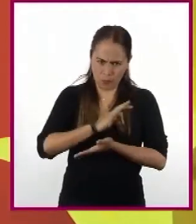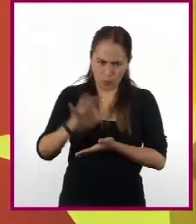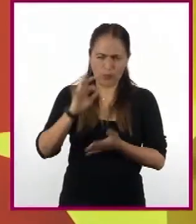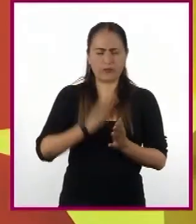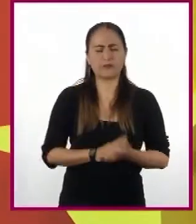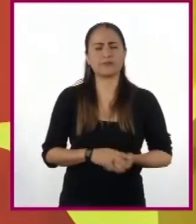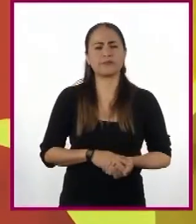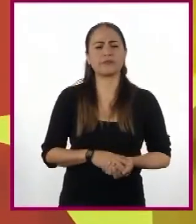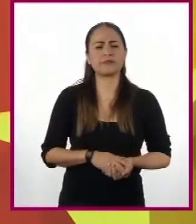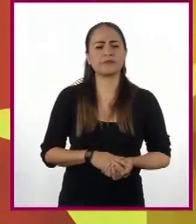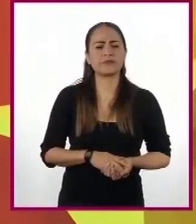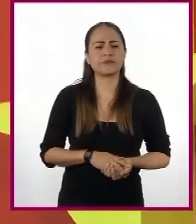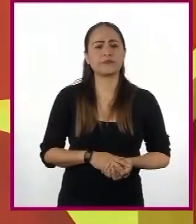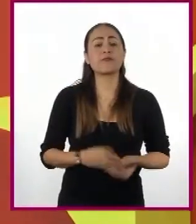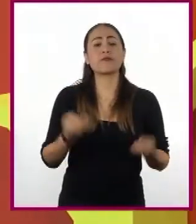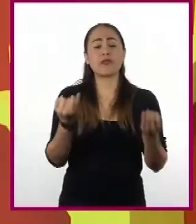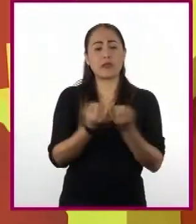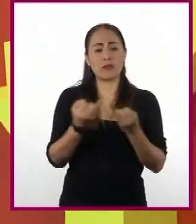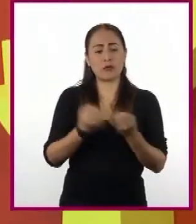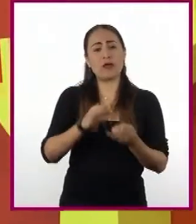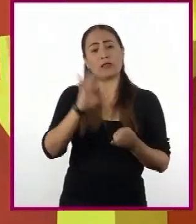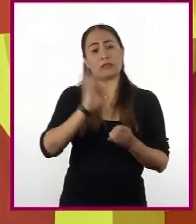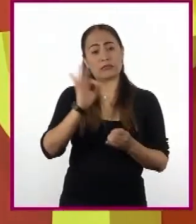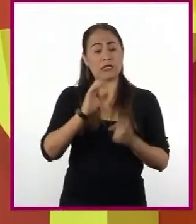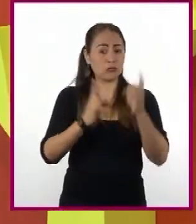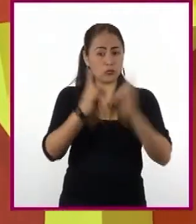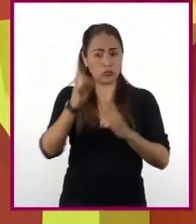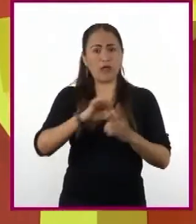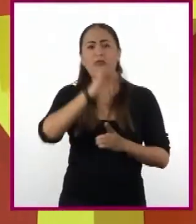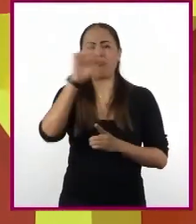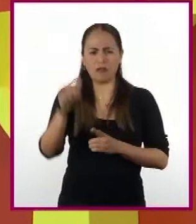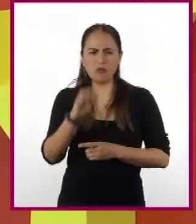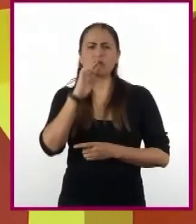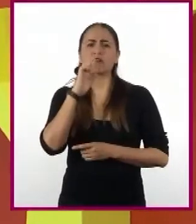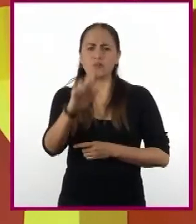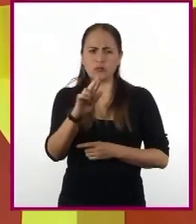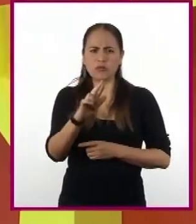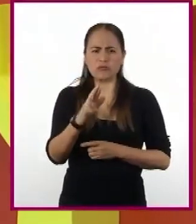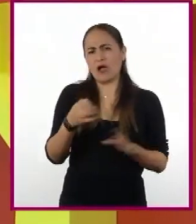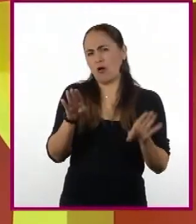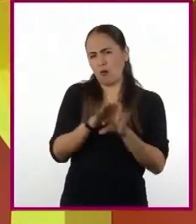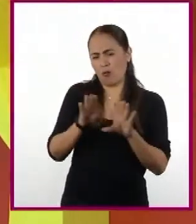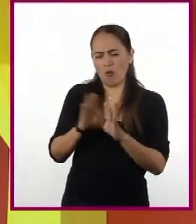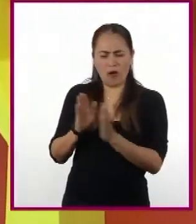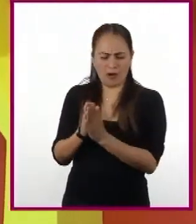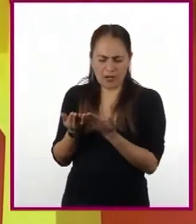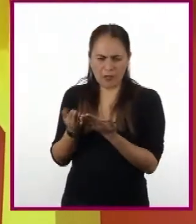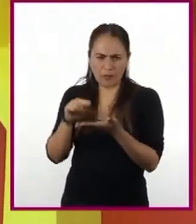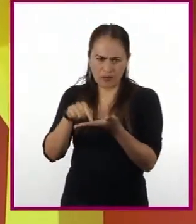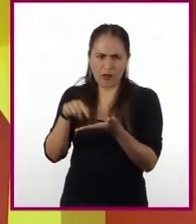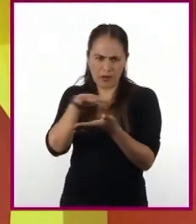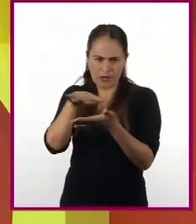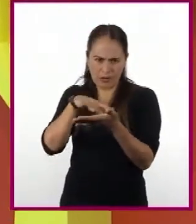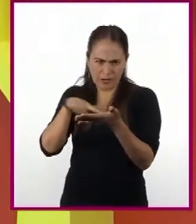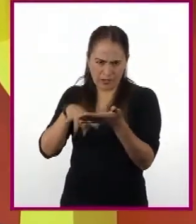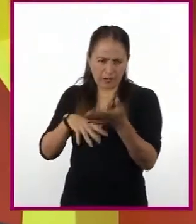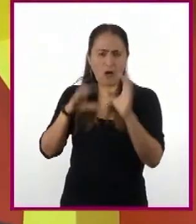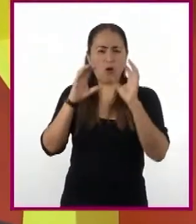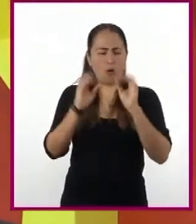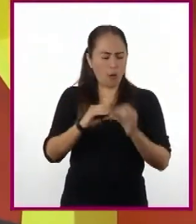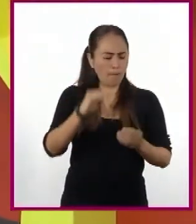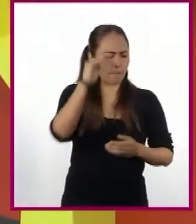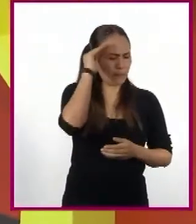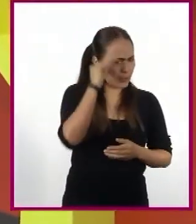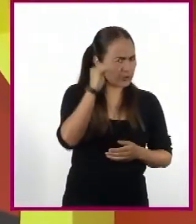las cuales podrán resolver posteriormente, ya sea al consultar su libro de texto o al reflexionar